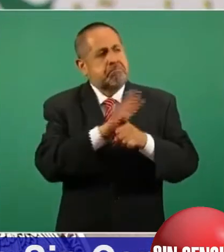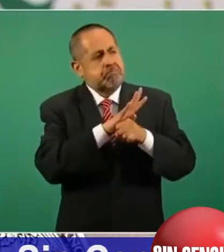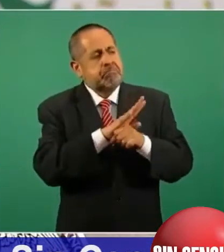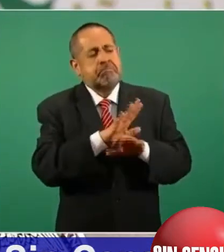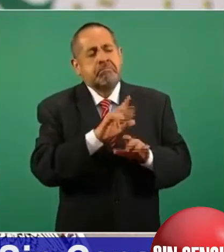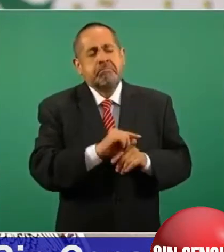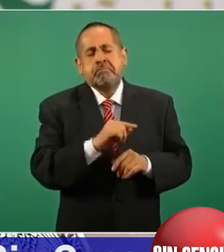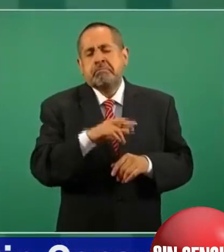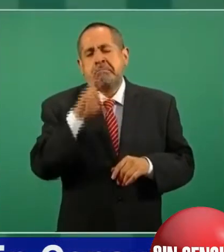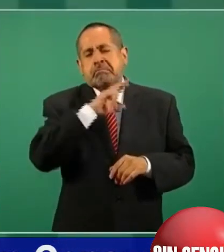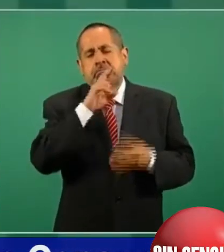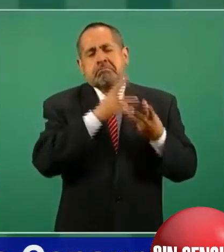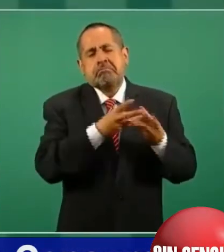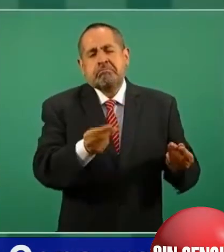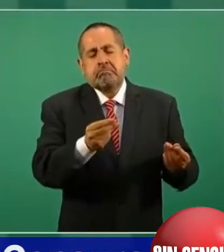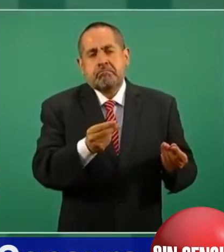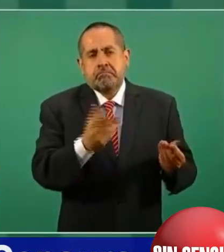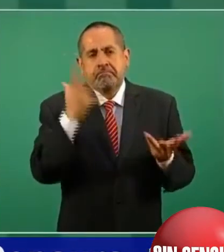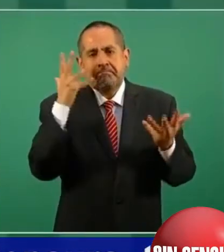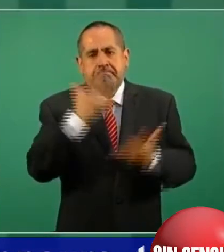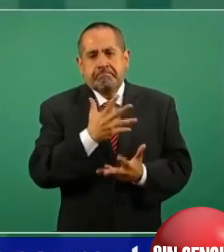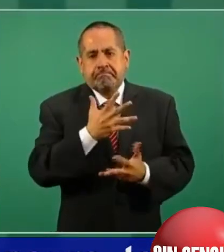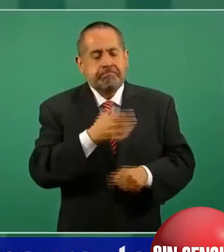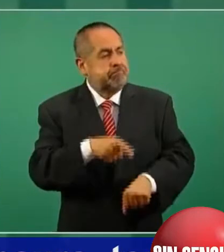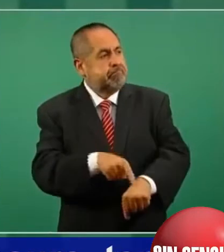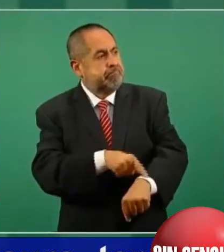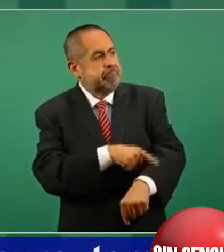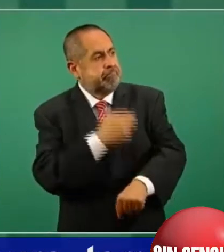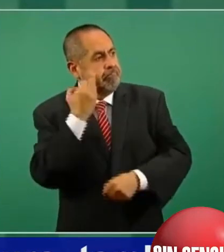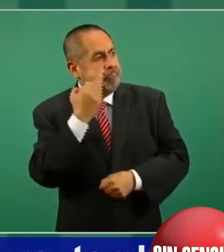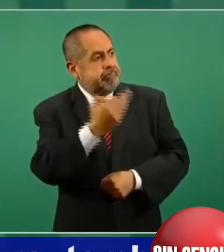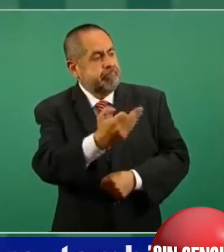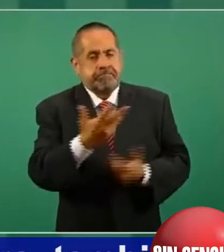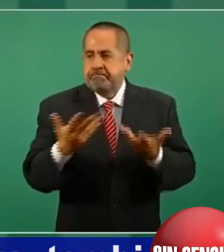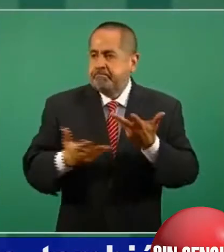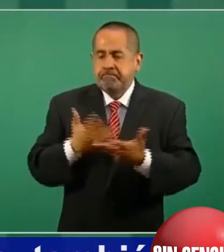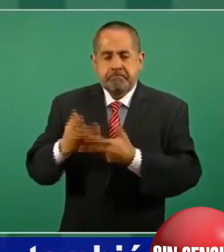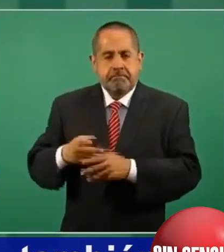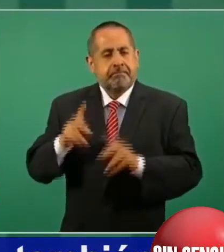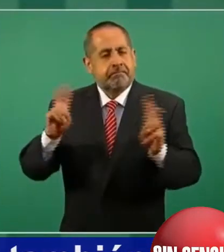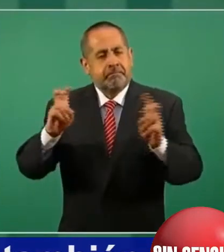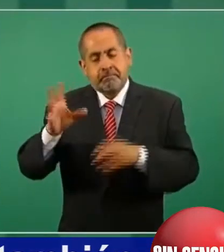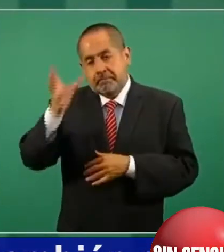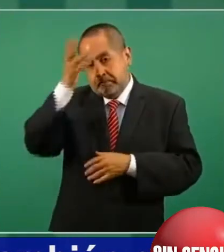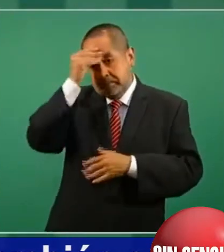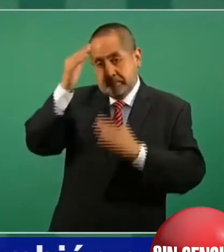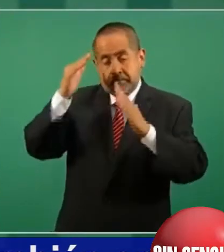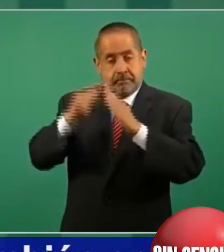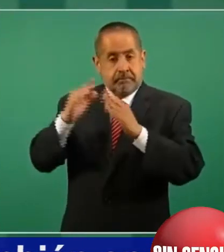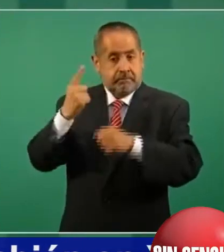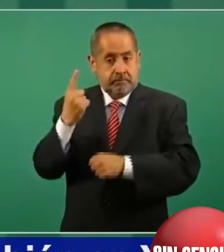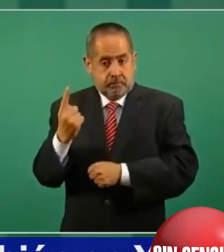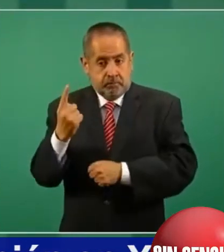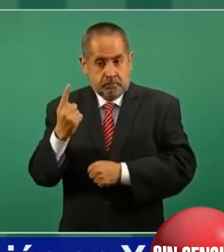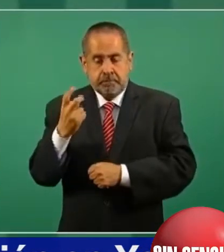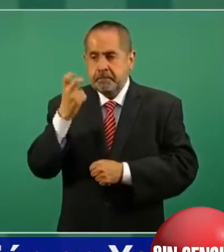tiempo. Con Aprende en Casa 1 logramos cerrar el ciclo